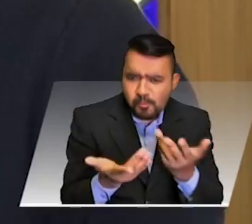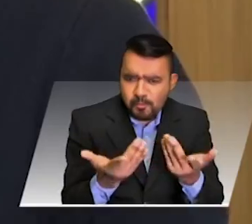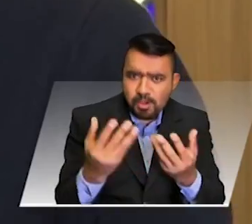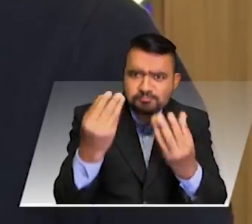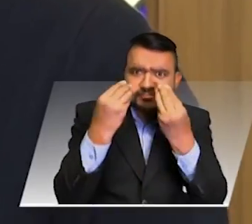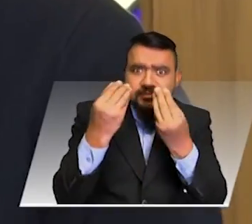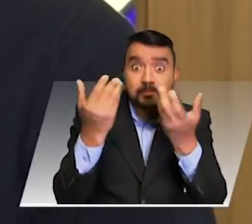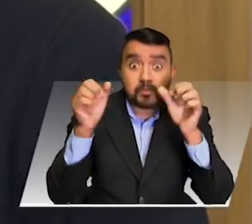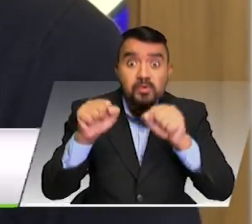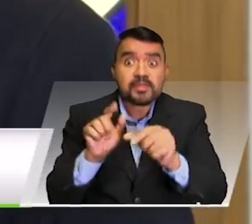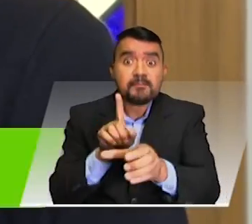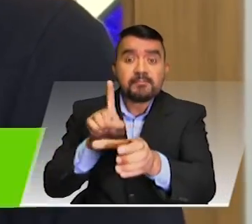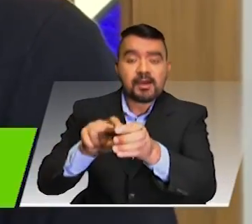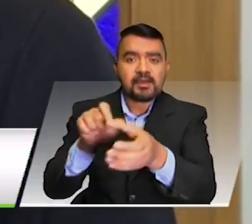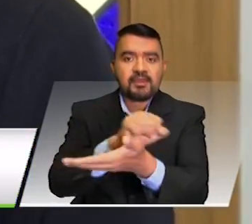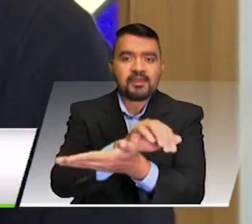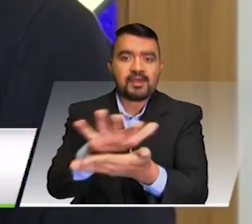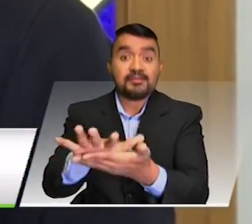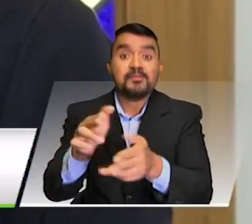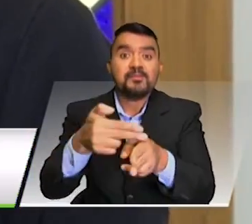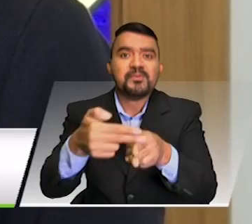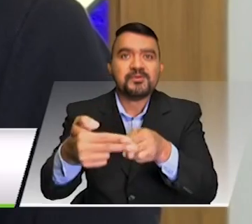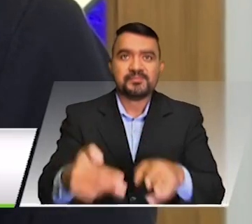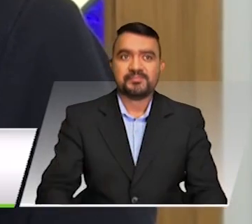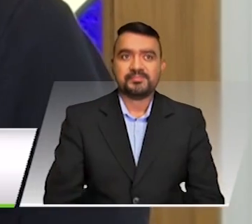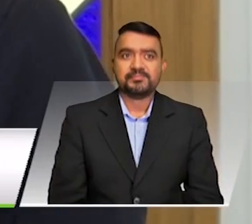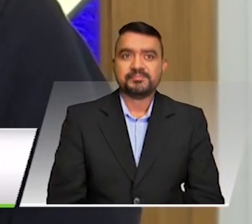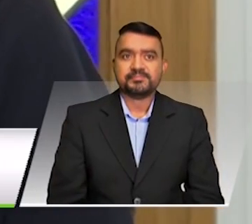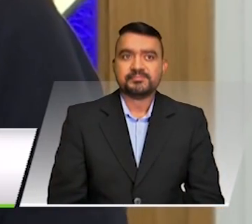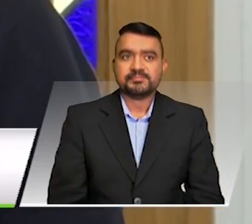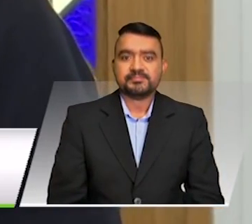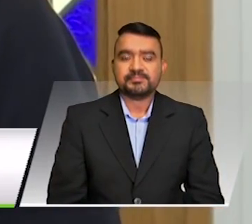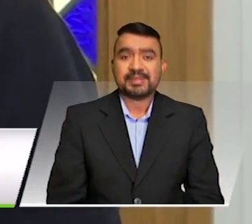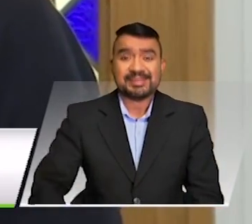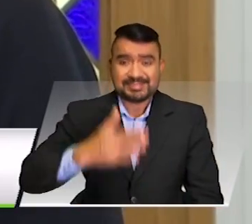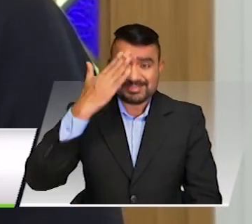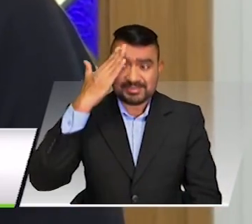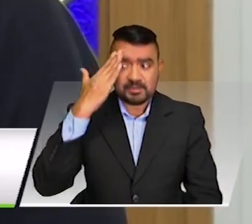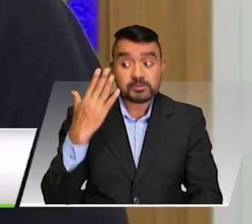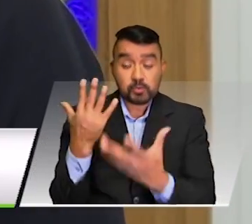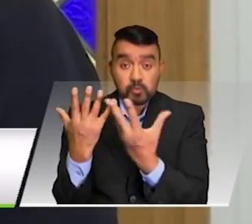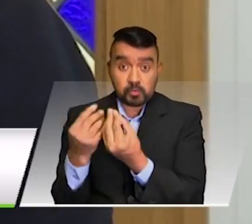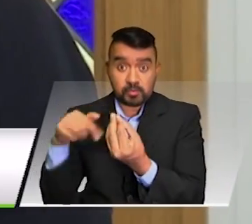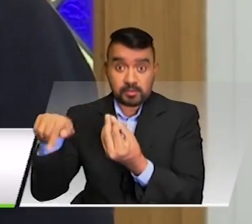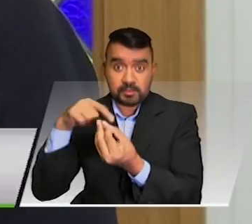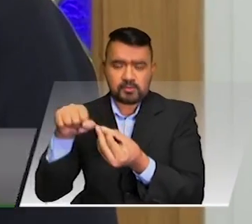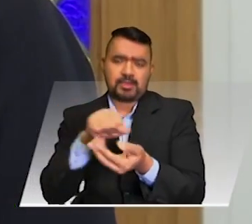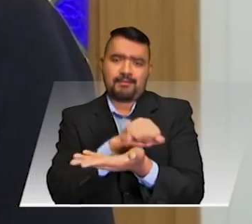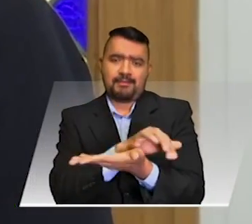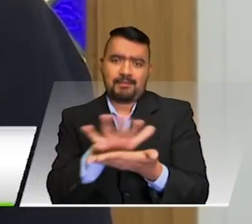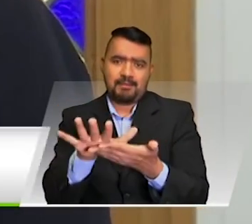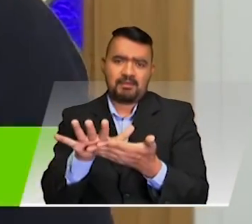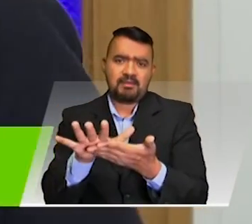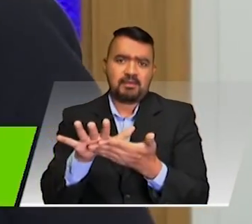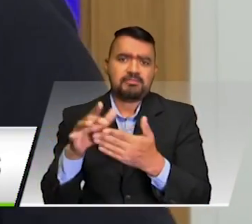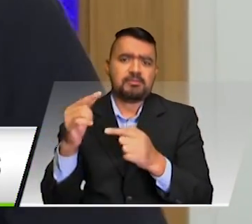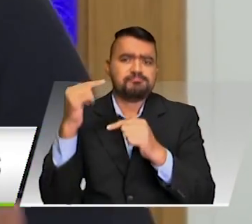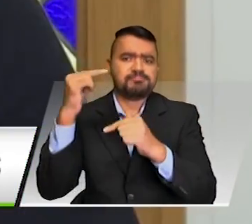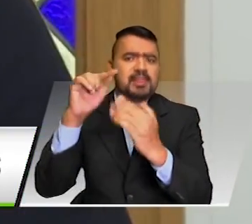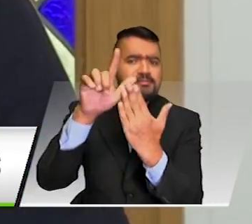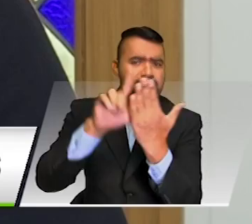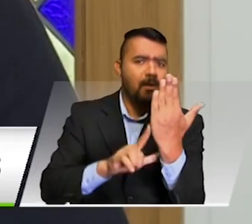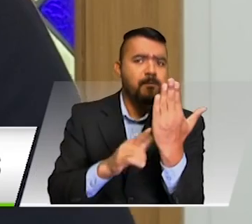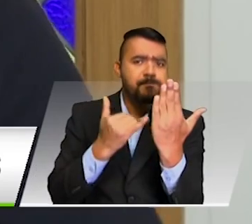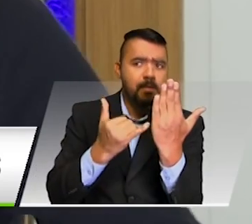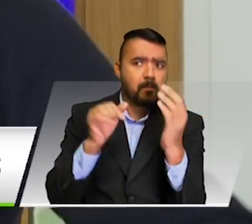este paquete de actividad tech tiene específicamente un paquete de becas y un paquete de apoyos digitales a los seguimientos